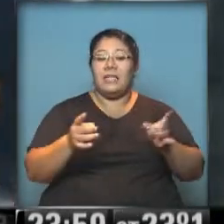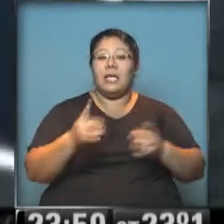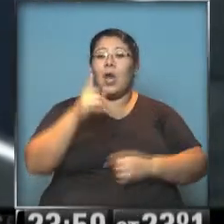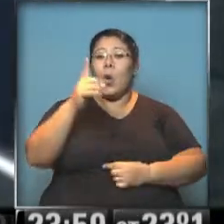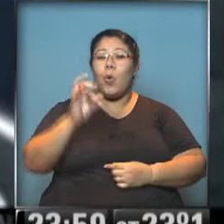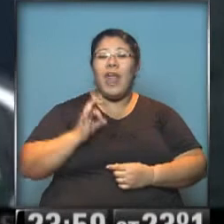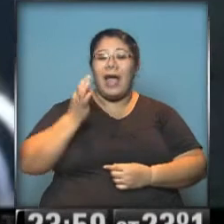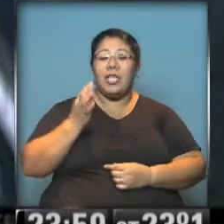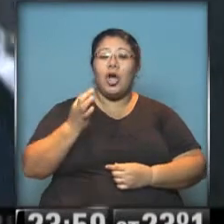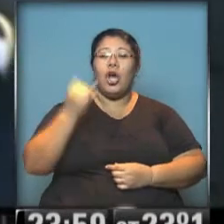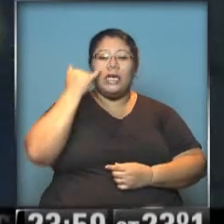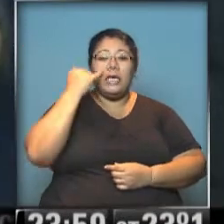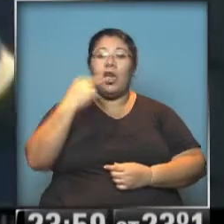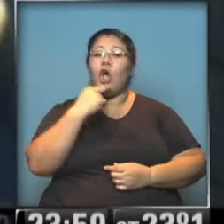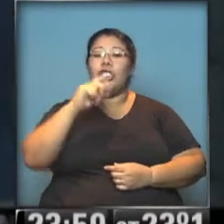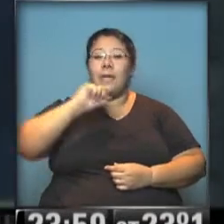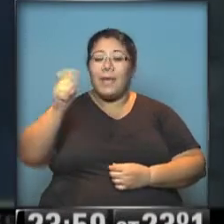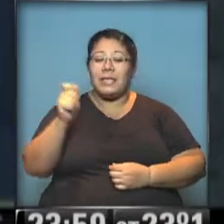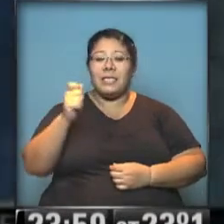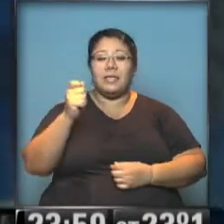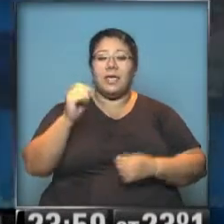11 meses concretamente.